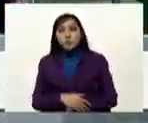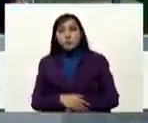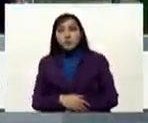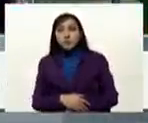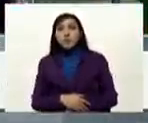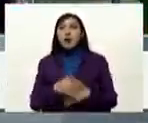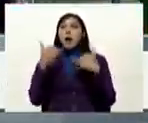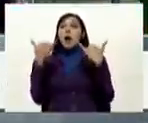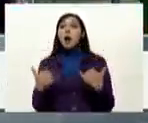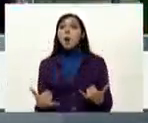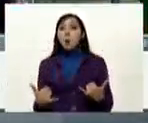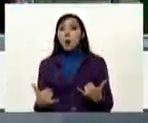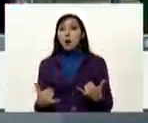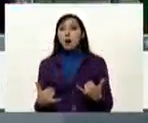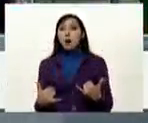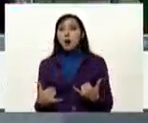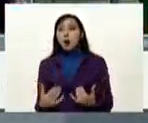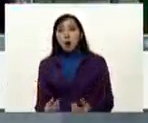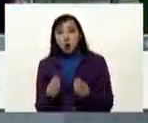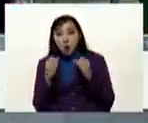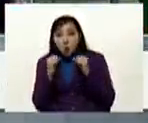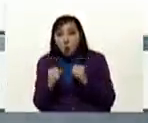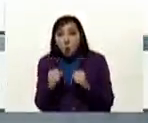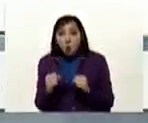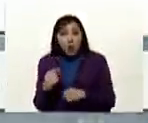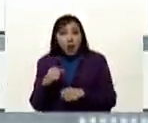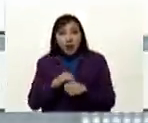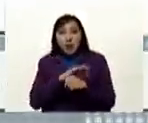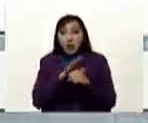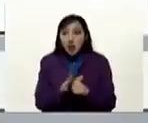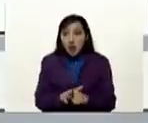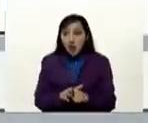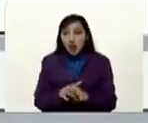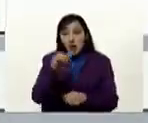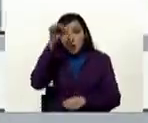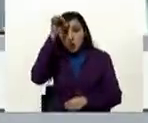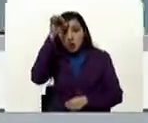Ahora, como hay cepas tan contagiosas y mortales como el Delta,